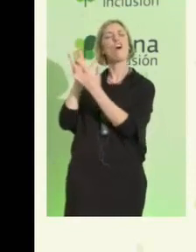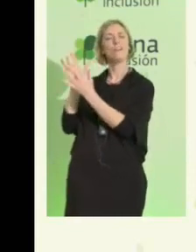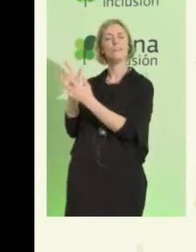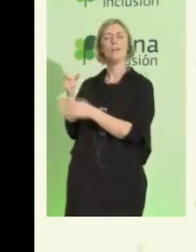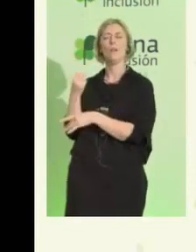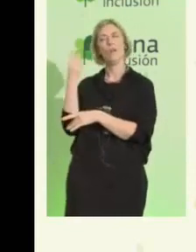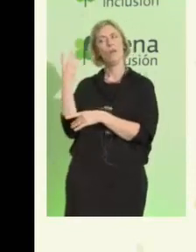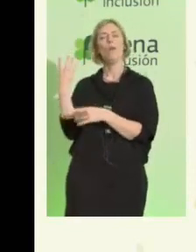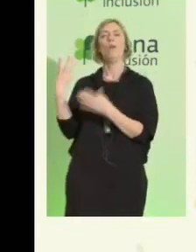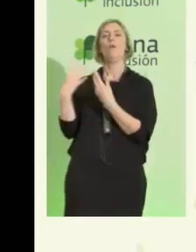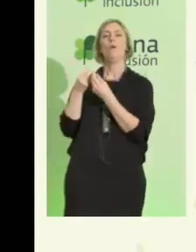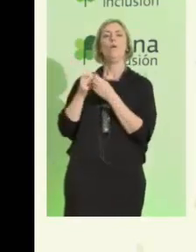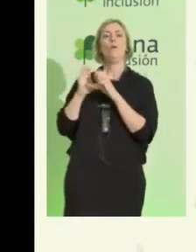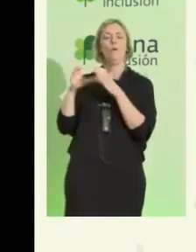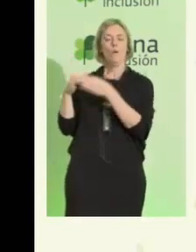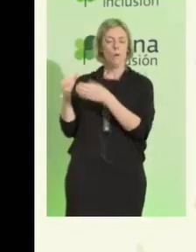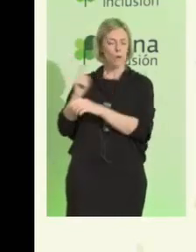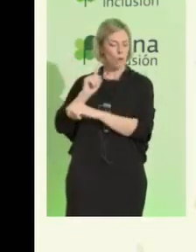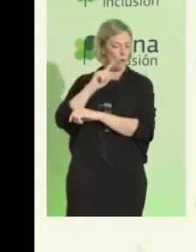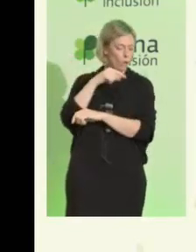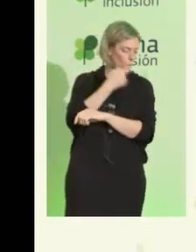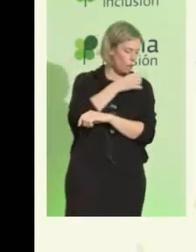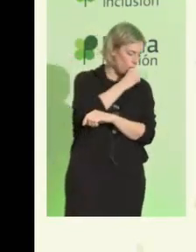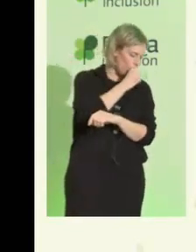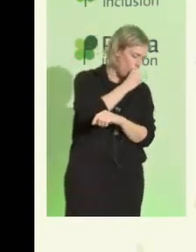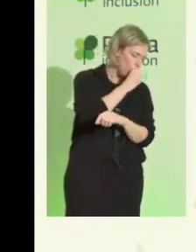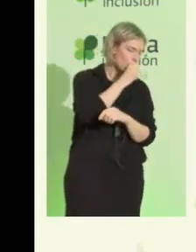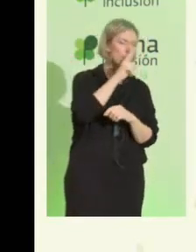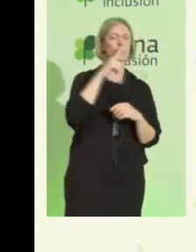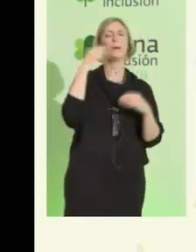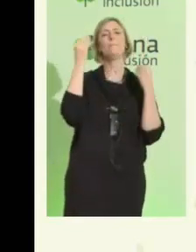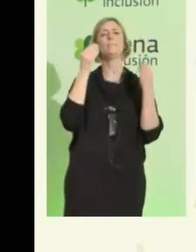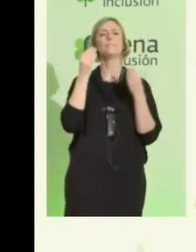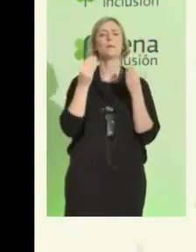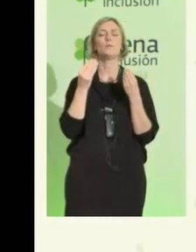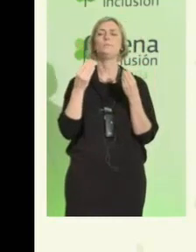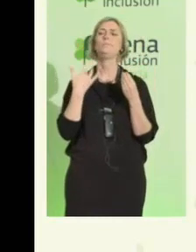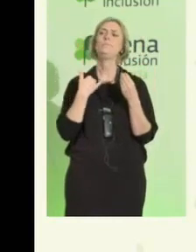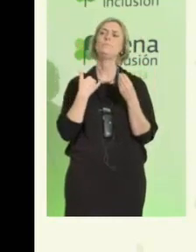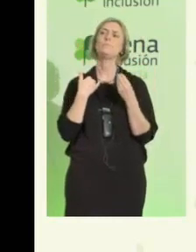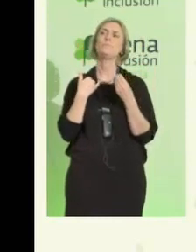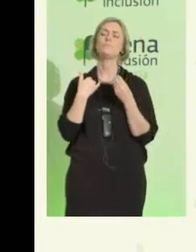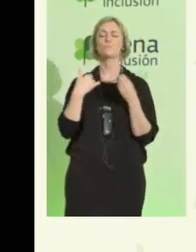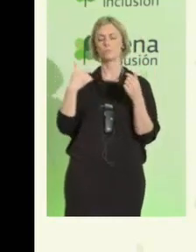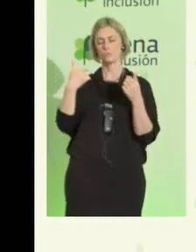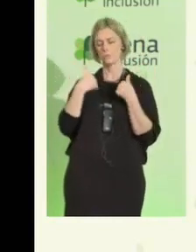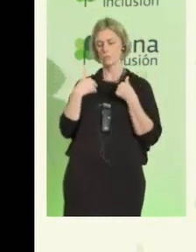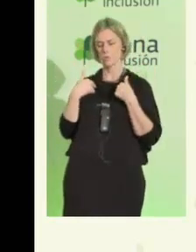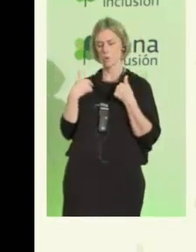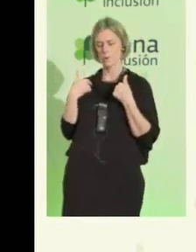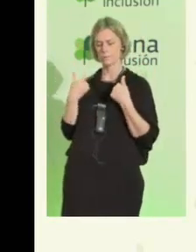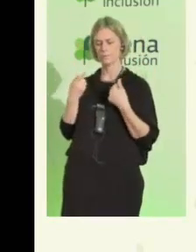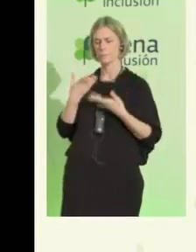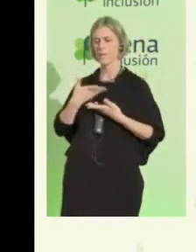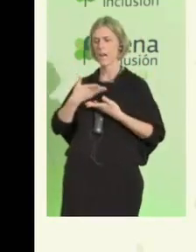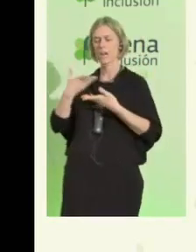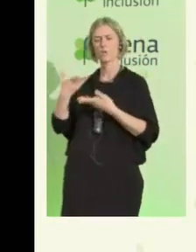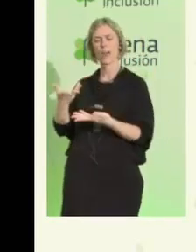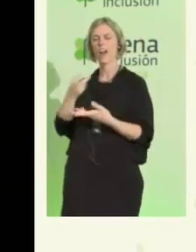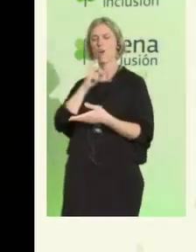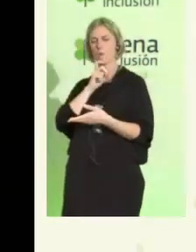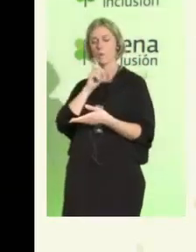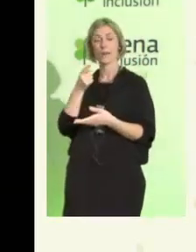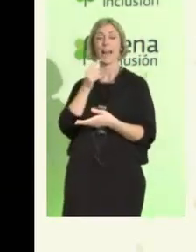la comunidad. Y luego pensamos, bueno, ¿qué es lo que tiene que ofrecer? Tyrone tenía una pasión de ayudar, que su pasión